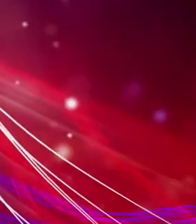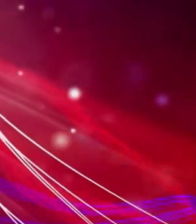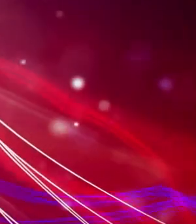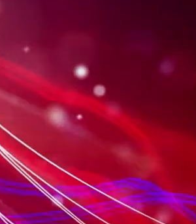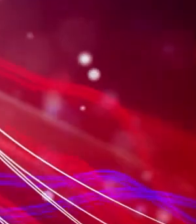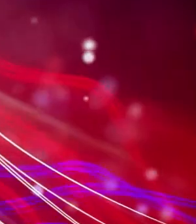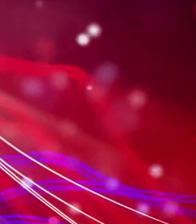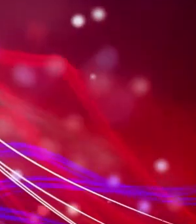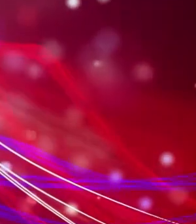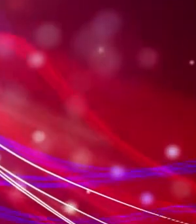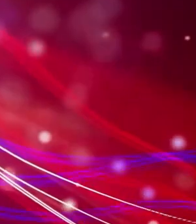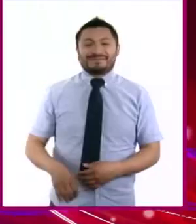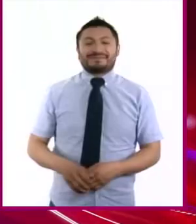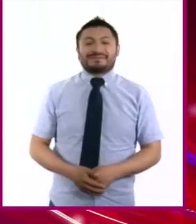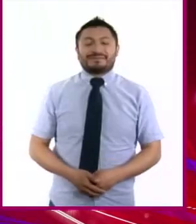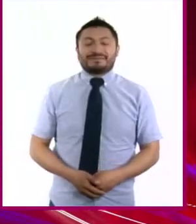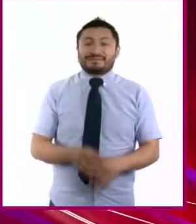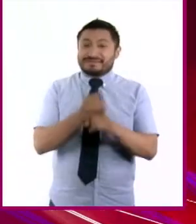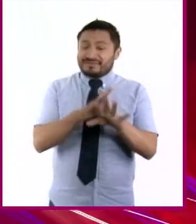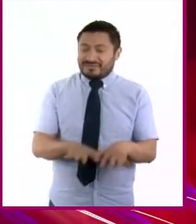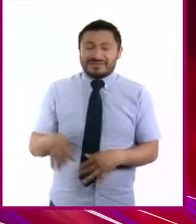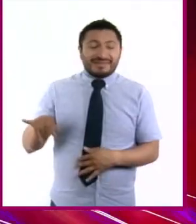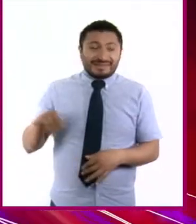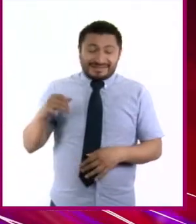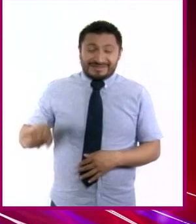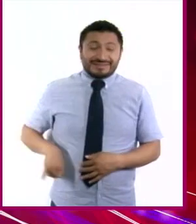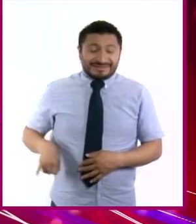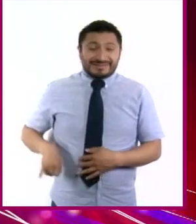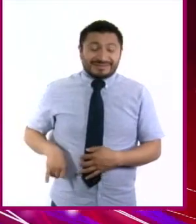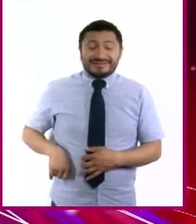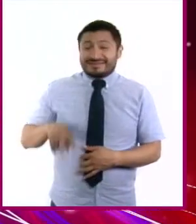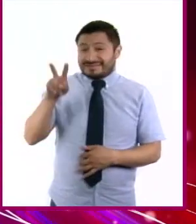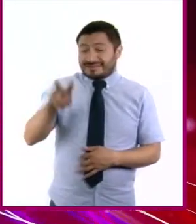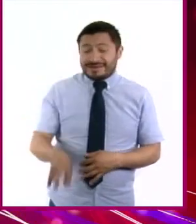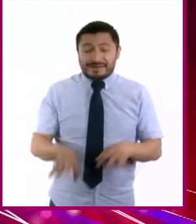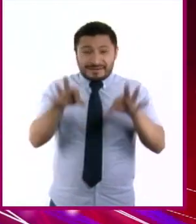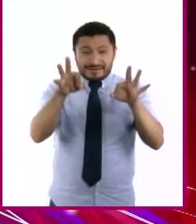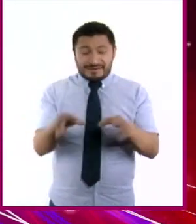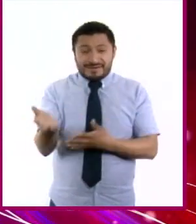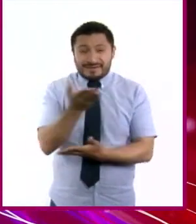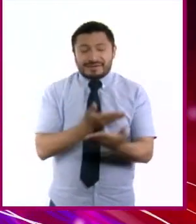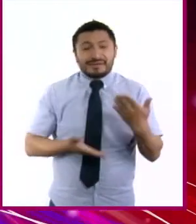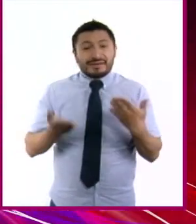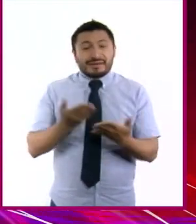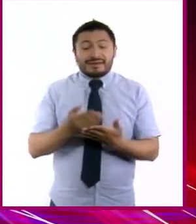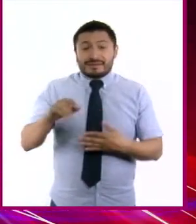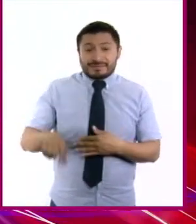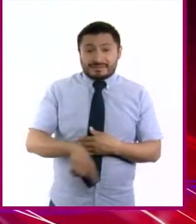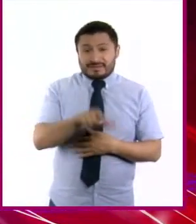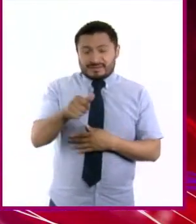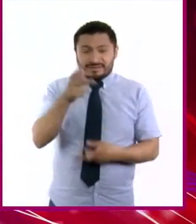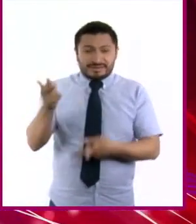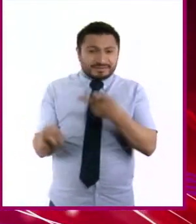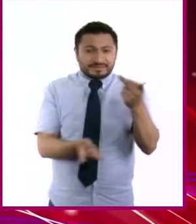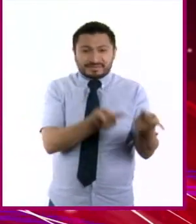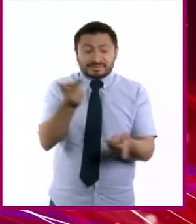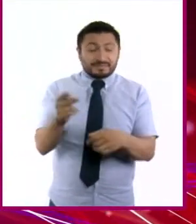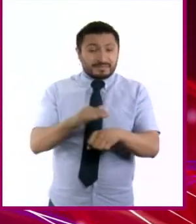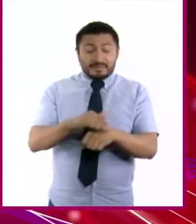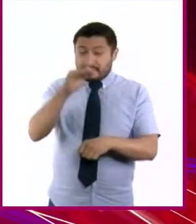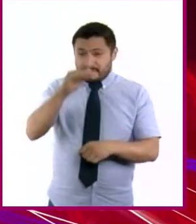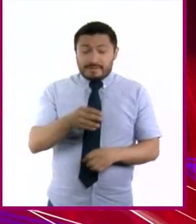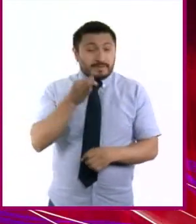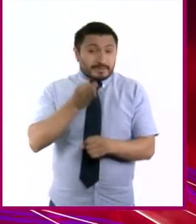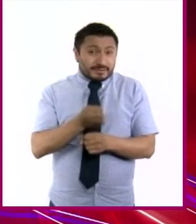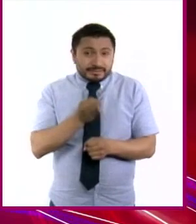Buena información veraz y oportuna, la que nos comparte nuestro especialista. Más adelante le formularemos otras preguntas. Ha